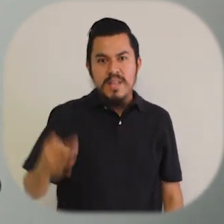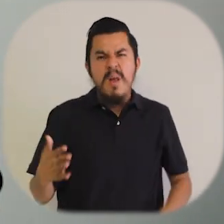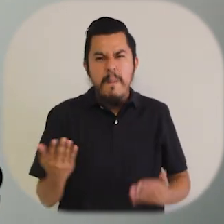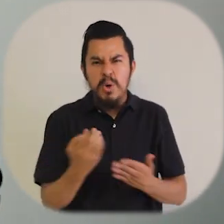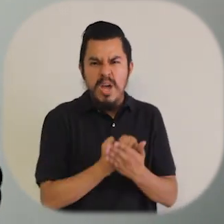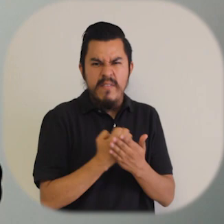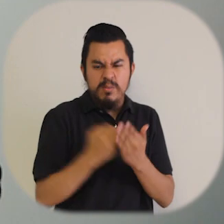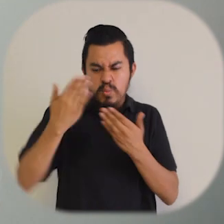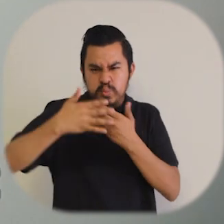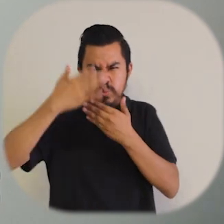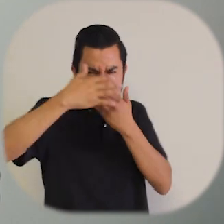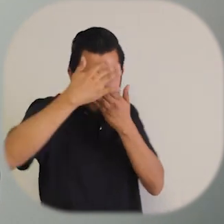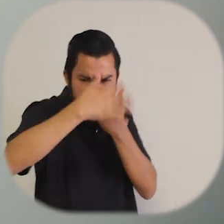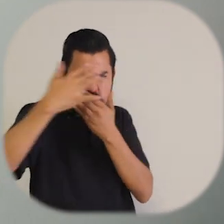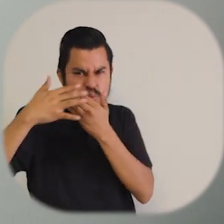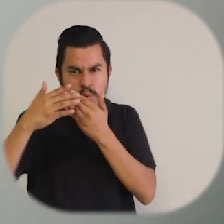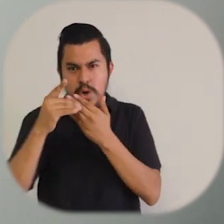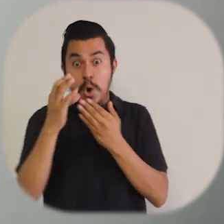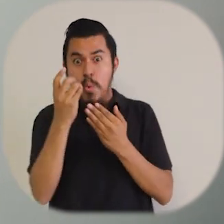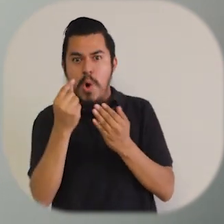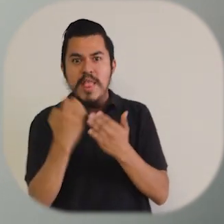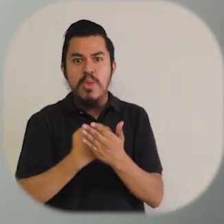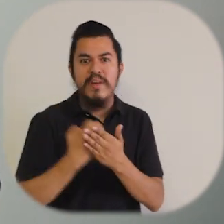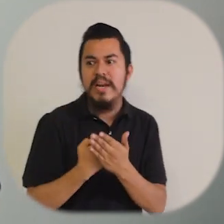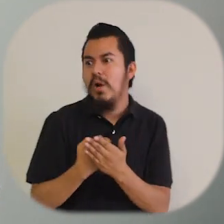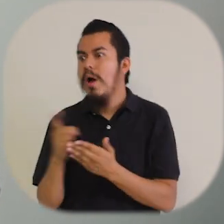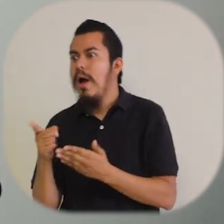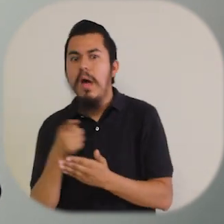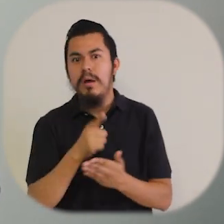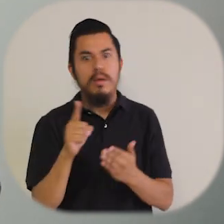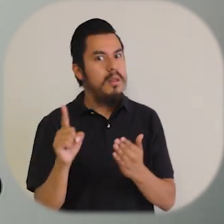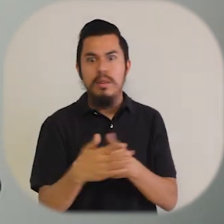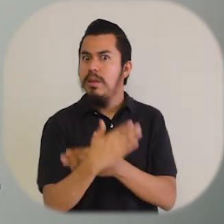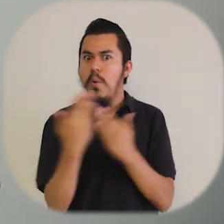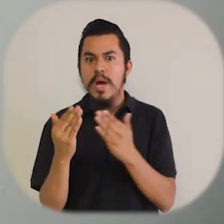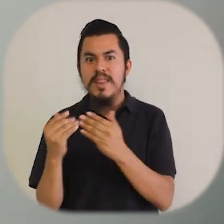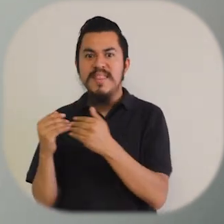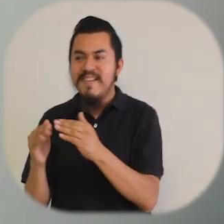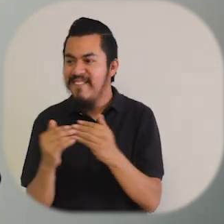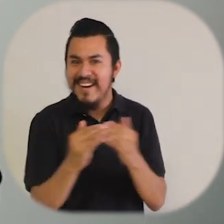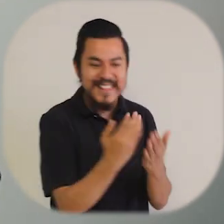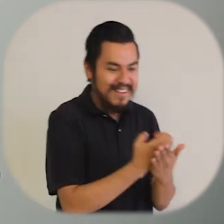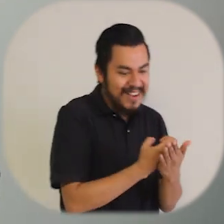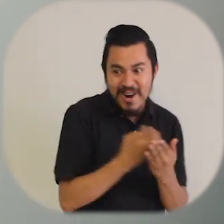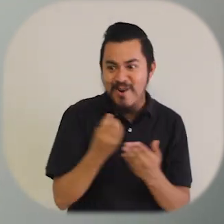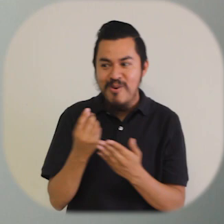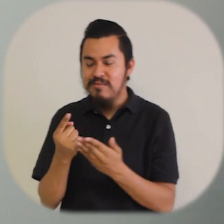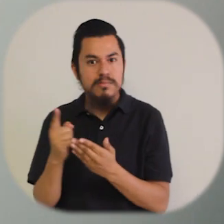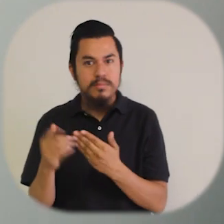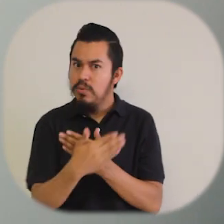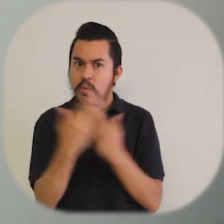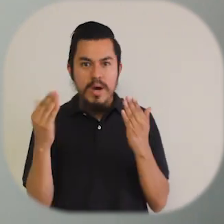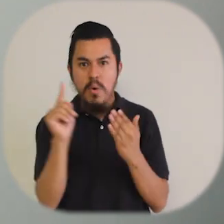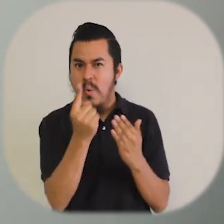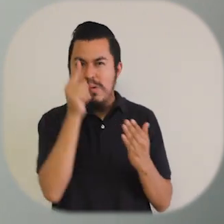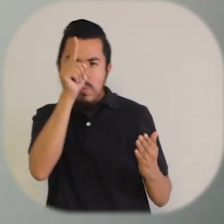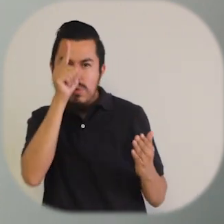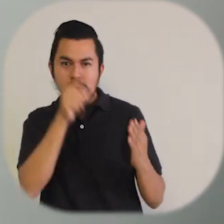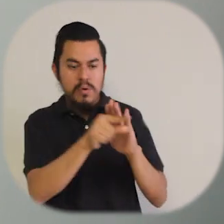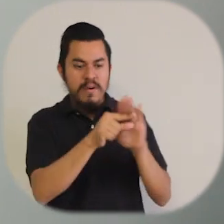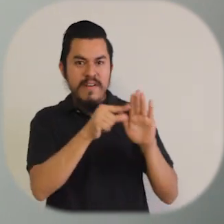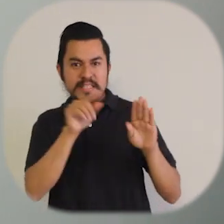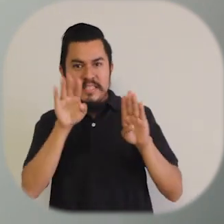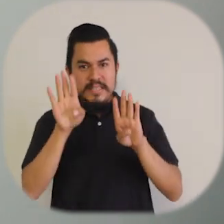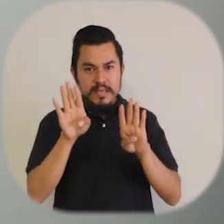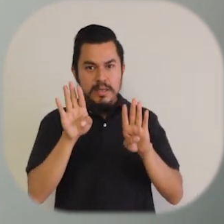evangelios, no hay diferentes evangelios. Por eso es que el versículo 8 dice: ya sea que nosotros o un ángel del cielo os anunciara un